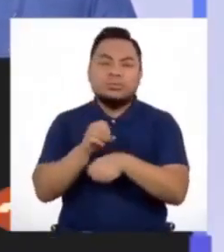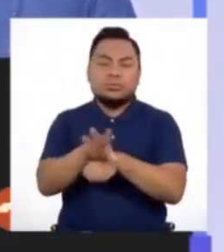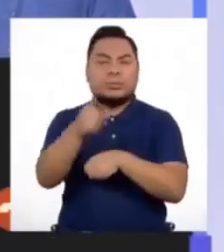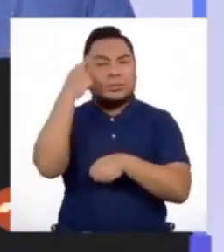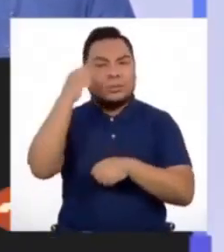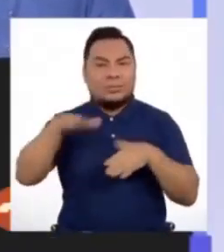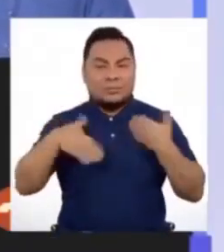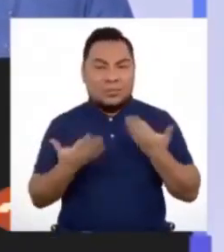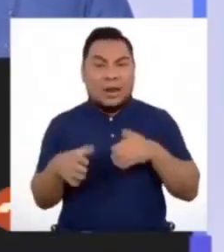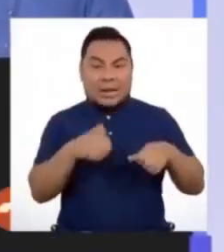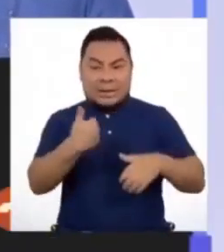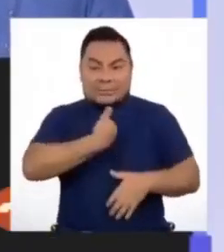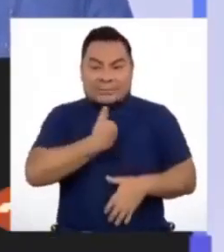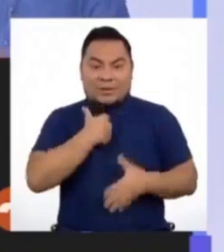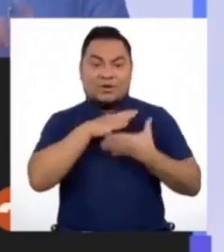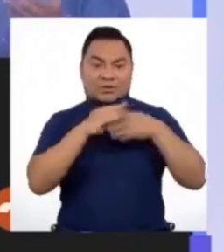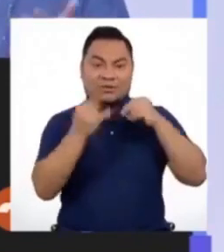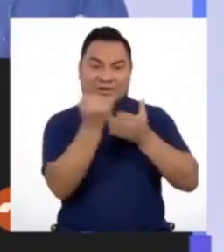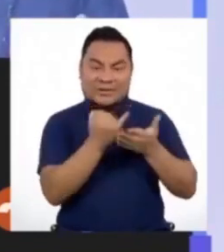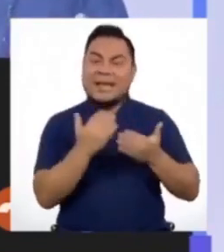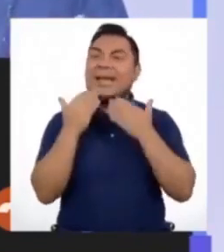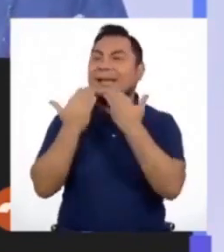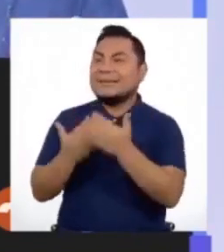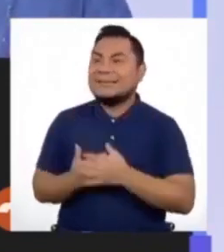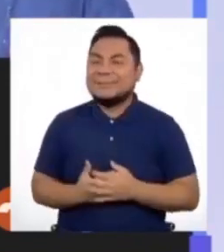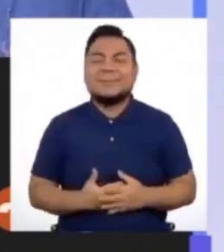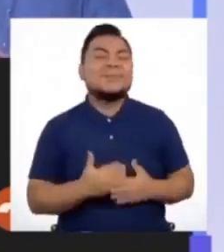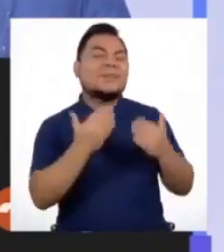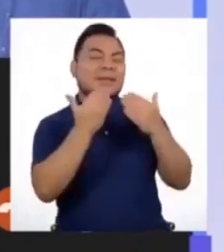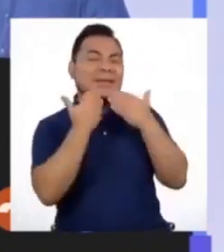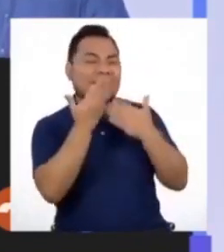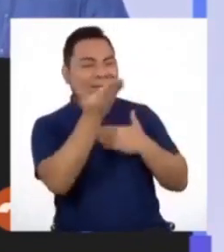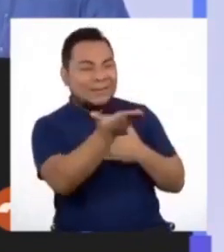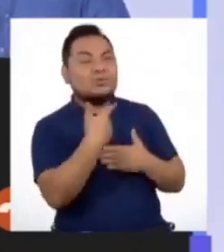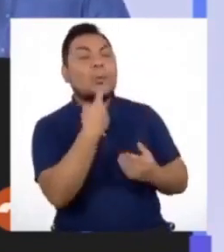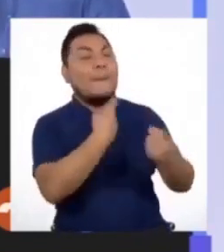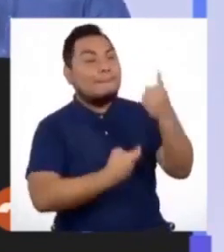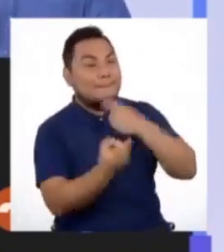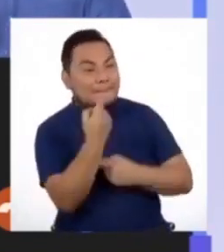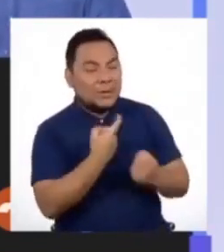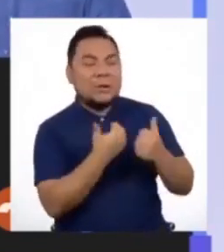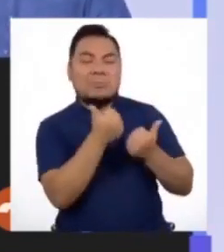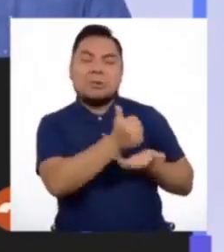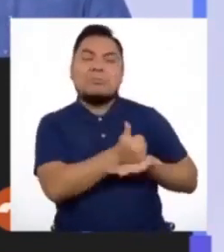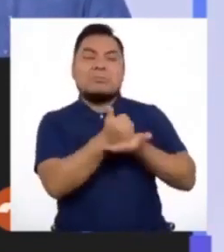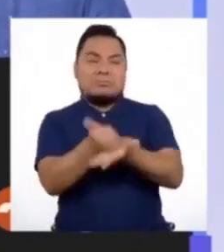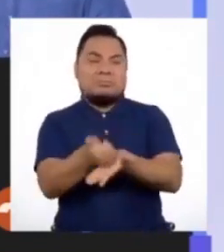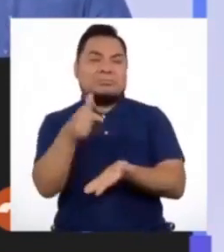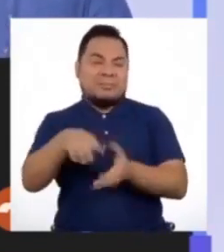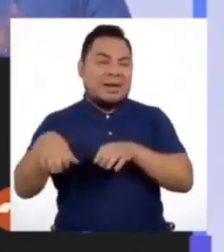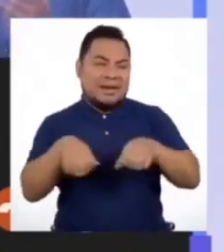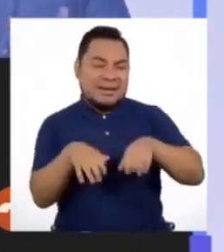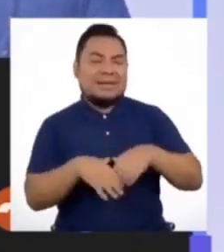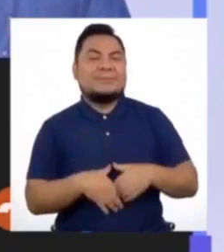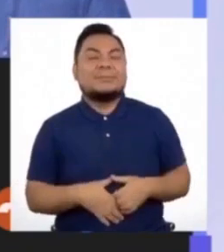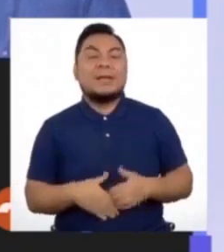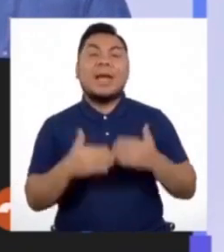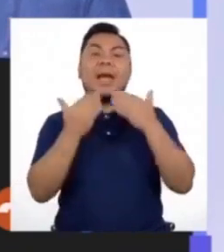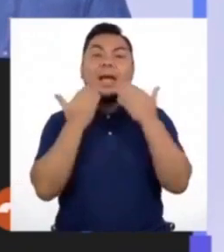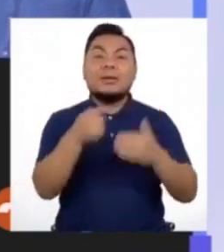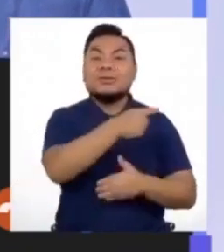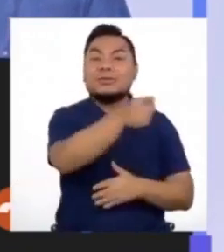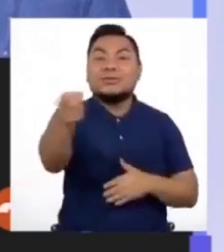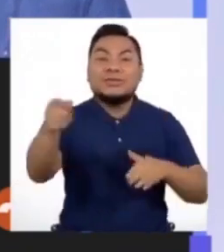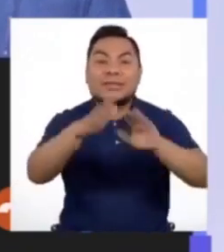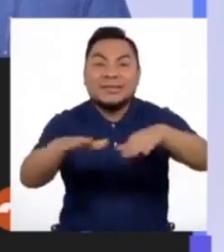aventura de hacer nuestra propia historieta. Gracias a ti, Patti, por tus preguntas y tu colaboración en la actividad. Y gracias a todos